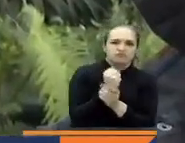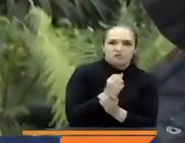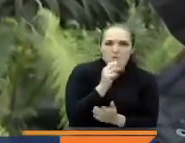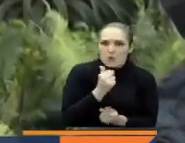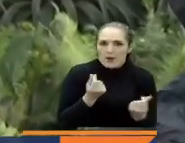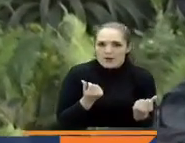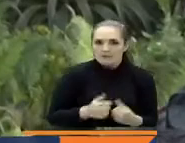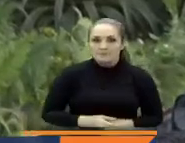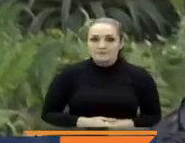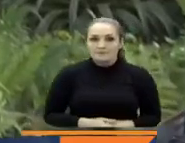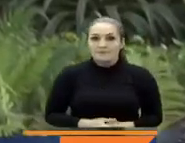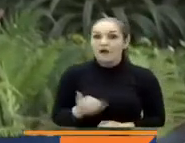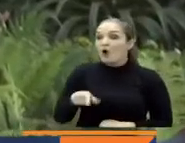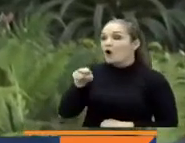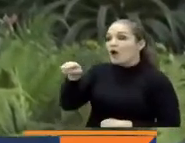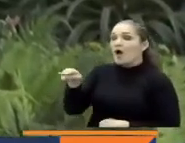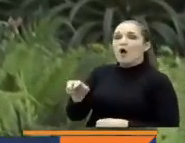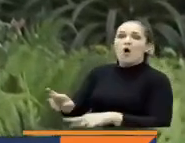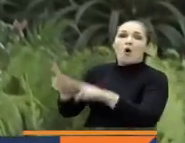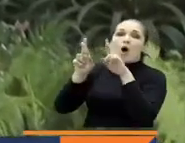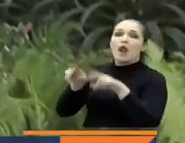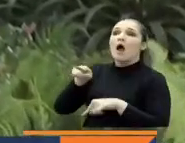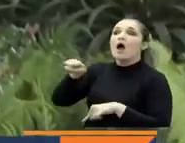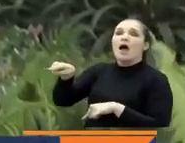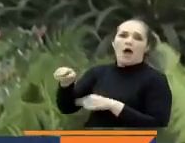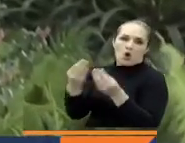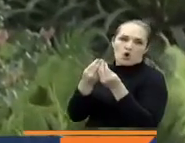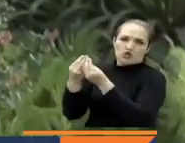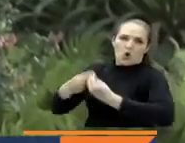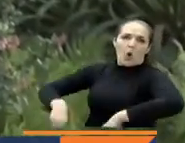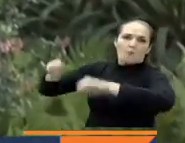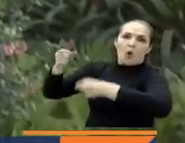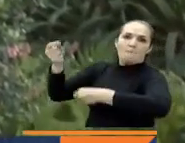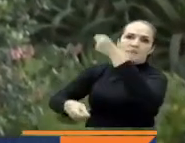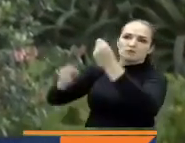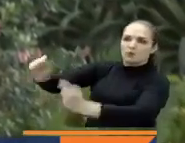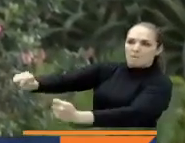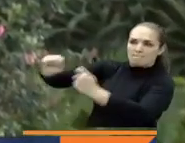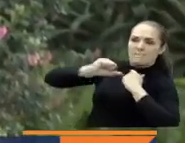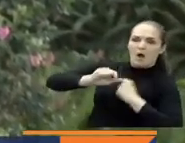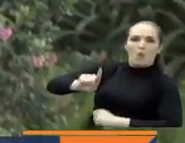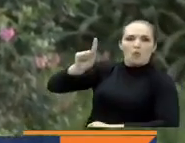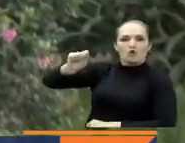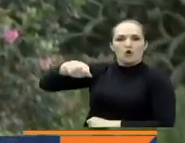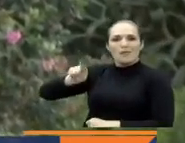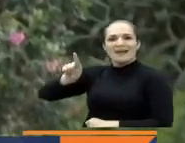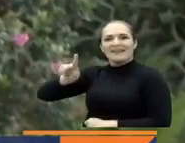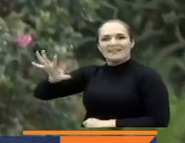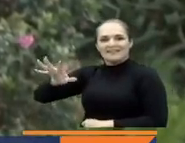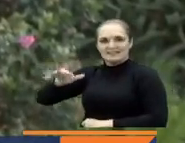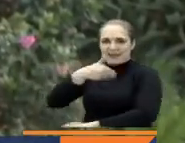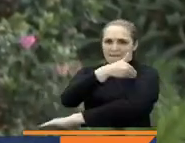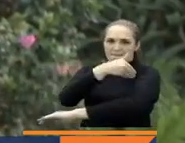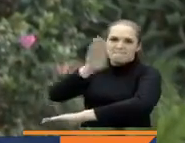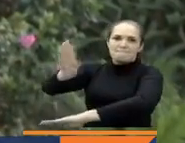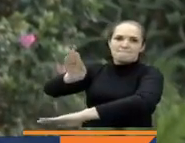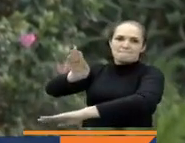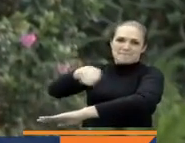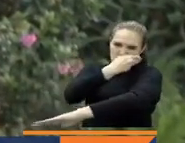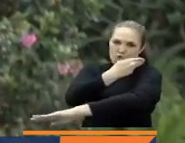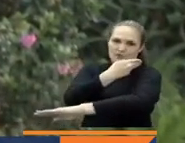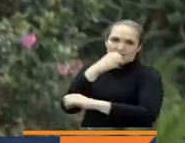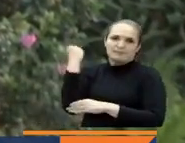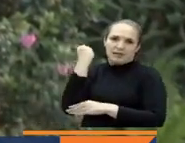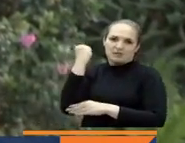Consejo no apruebe el 1.15 billones de pesos que estamos solicitando de adicional para poder operar hasta diciembre, tendríamos que suspender la